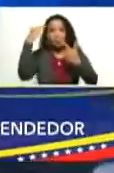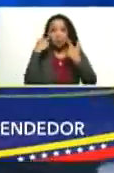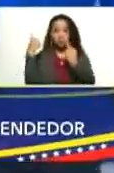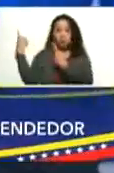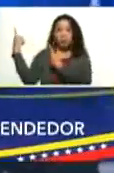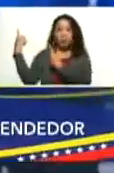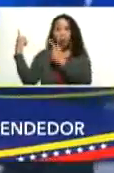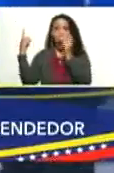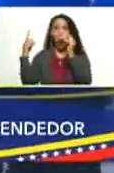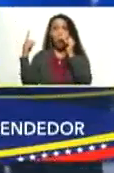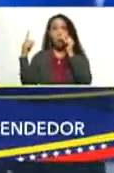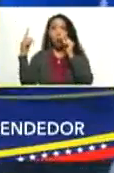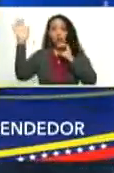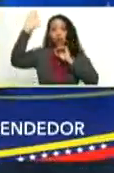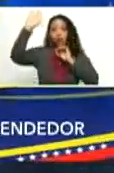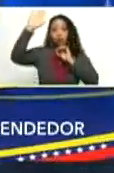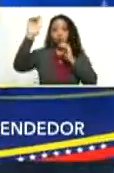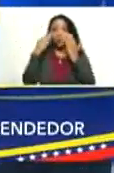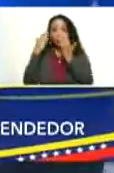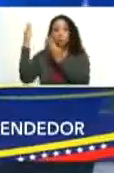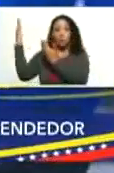Suárez, el súper.